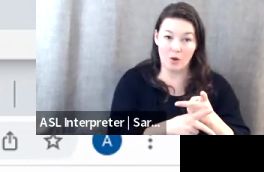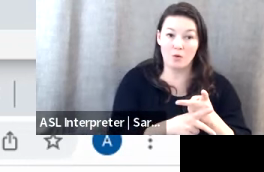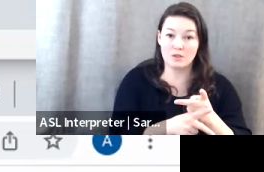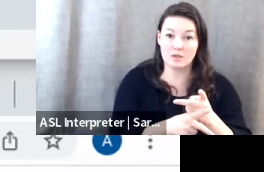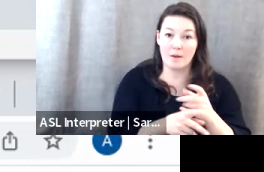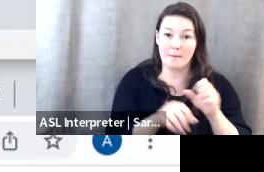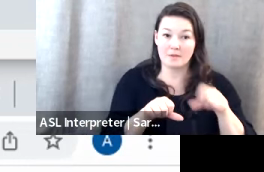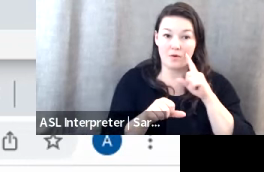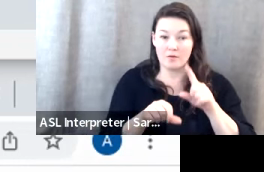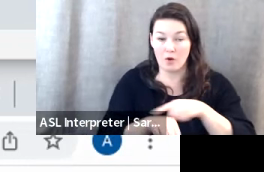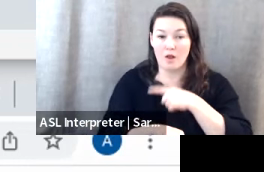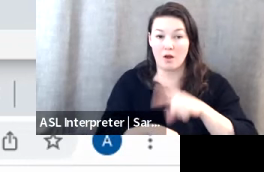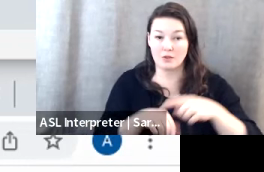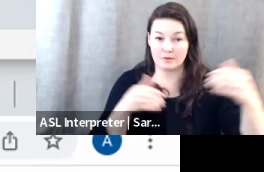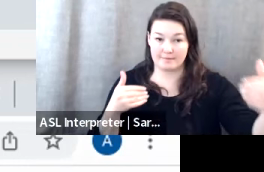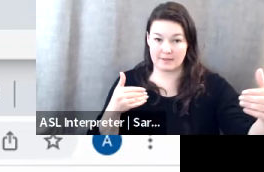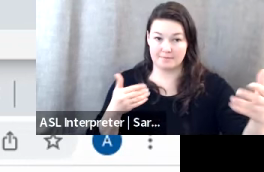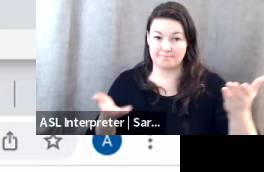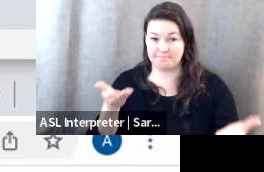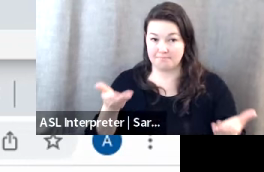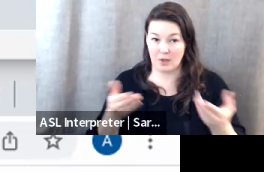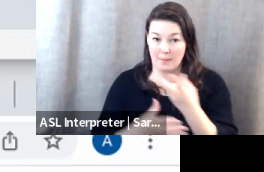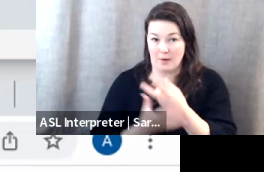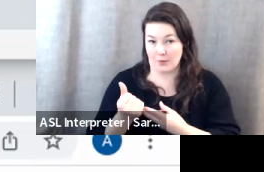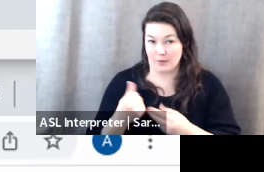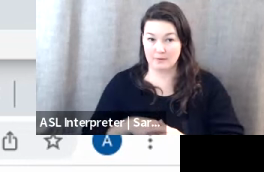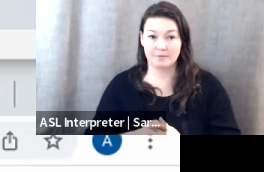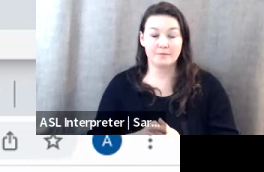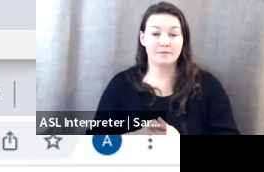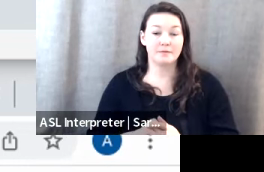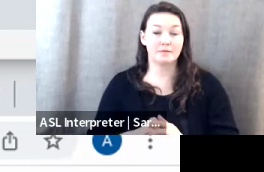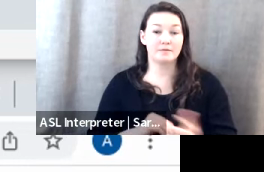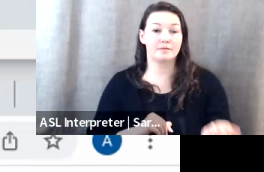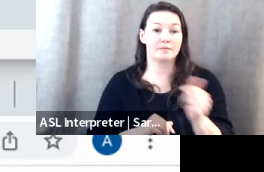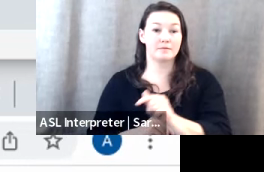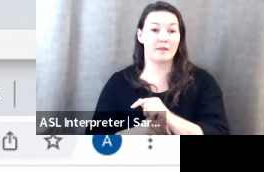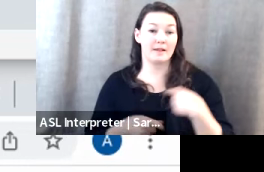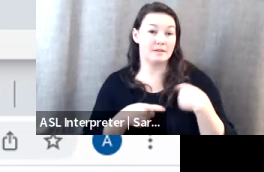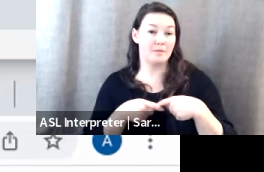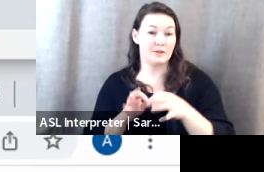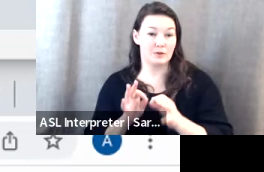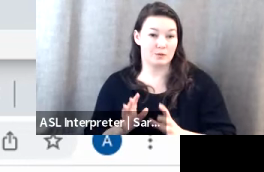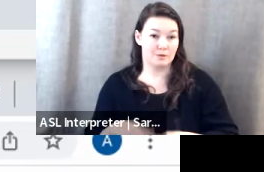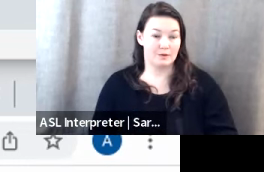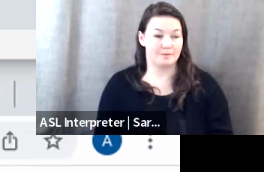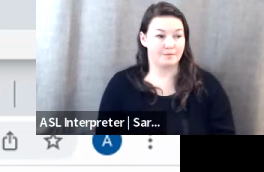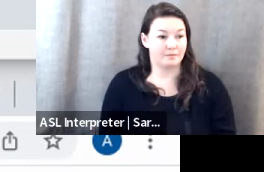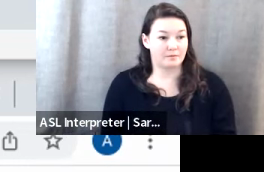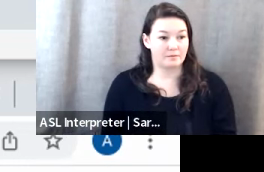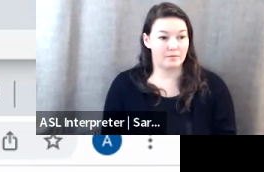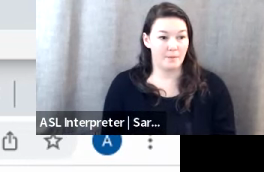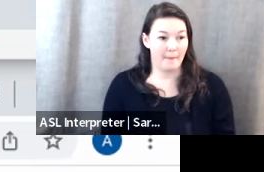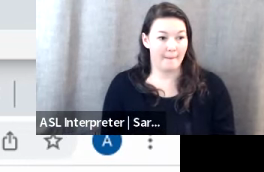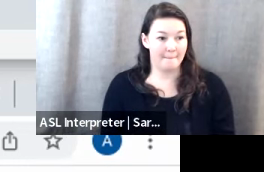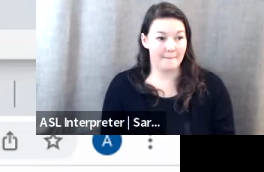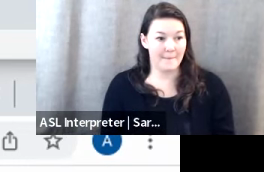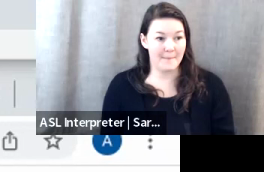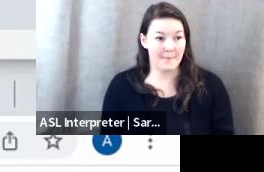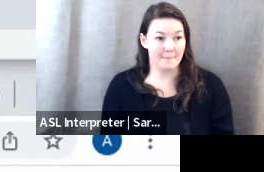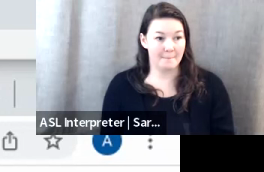Berenice, yo entiendo que la gente, más bien los pequeños negocios necesitan apoyo ahora, la subvención ahora mismo en cuestión de